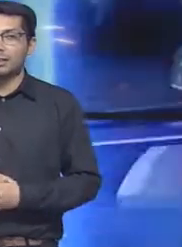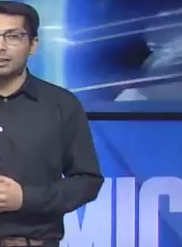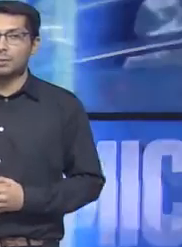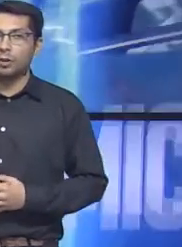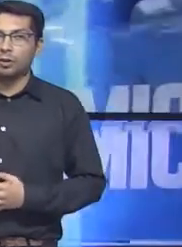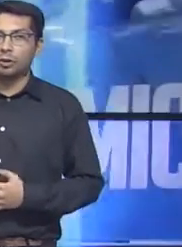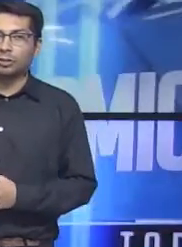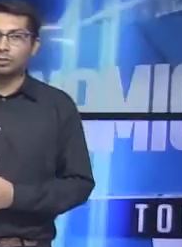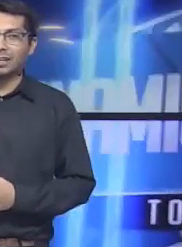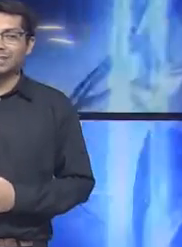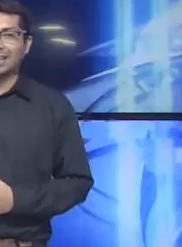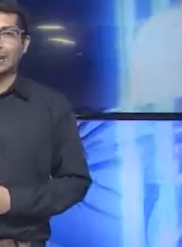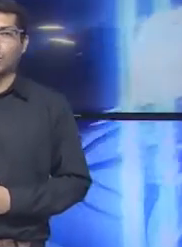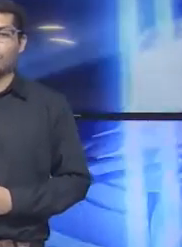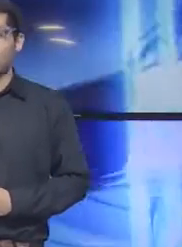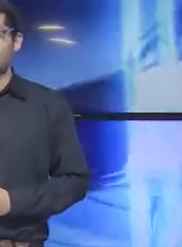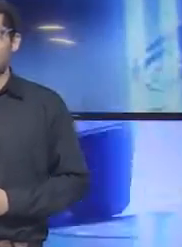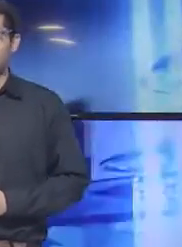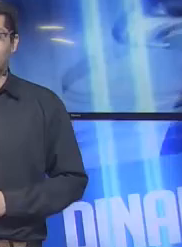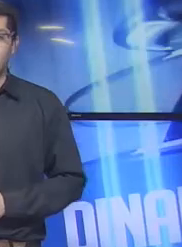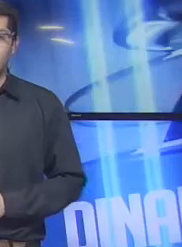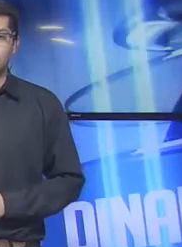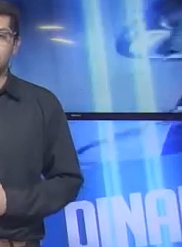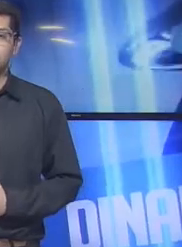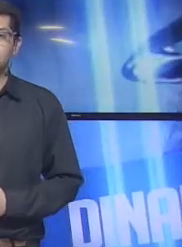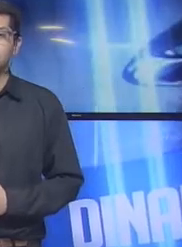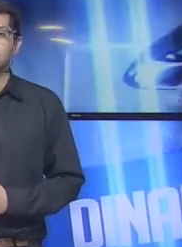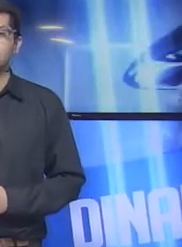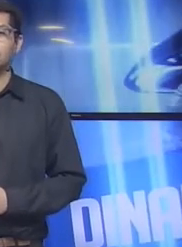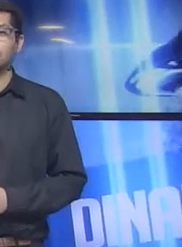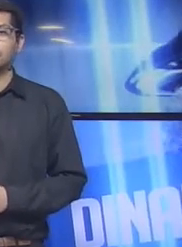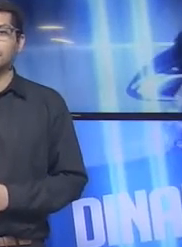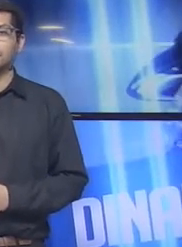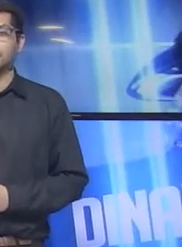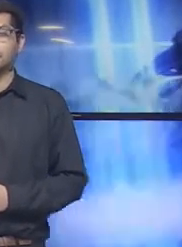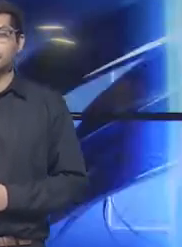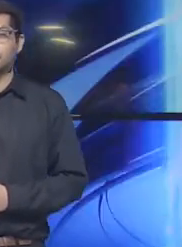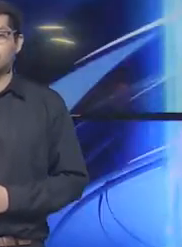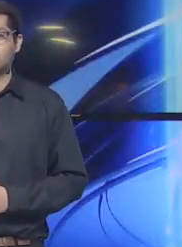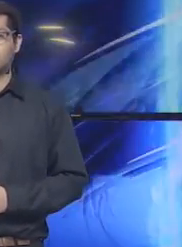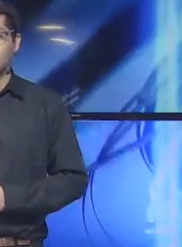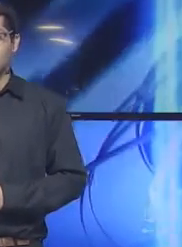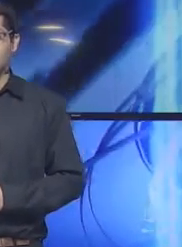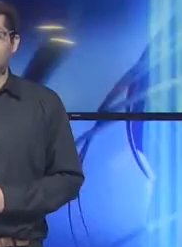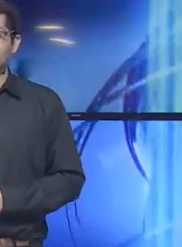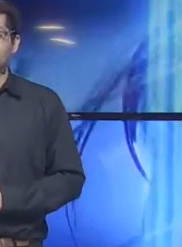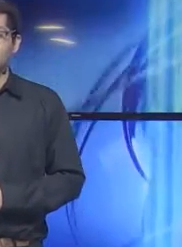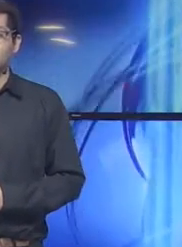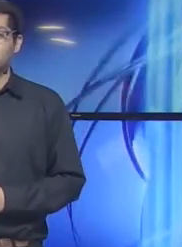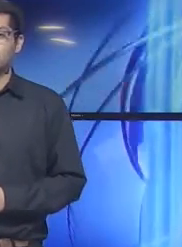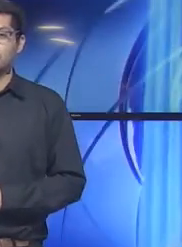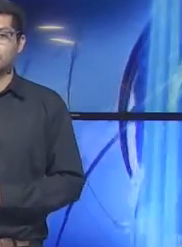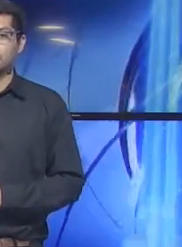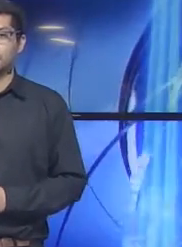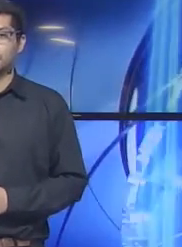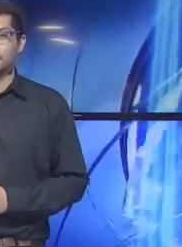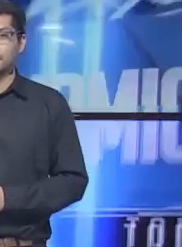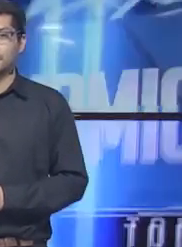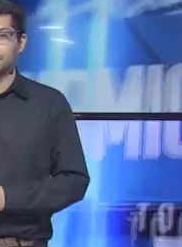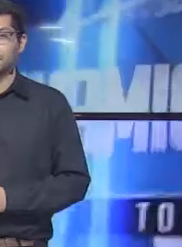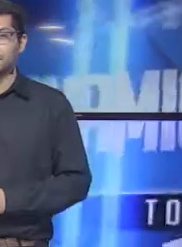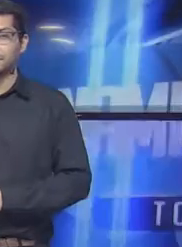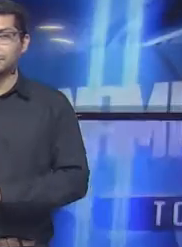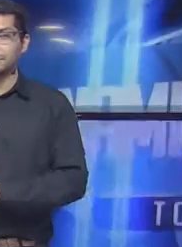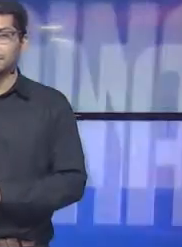noches, Guillermo, José González y Raúl Farrán, nos saludan. ¿Cómo le va? Hola, buenas noches, un gusto. ¿Cómo están? Hola, Guillermo, buenas noches, un